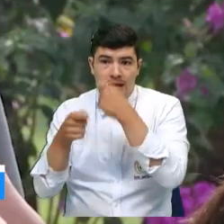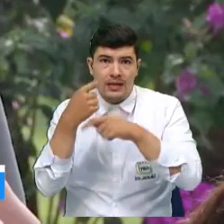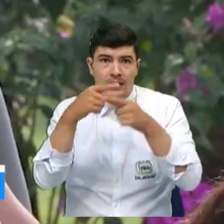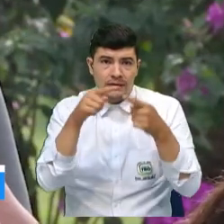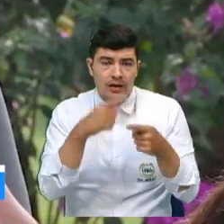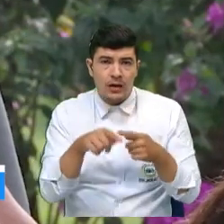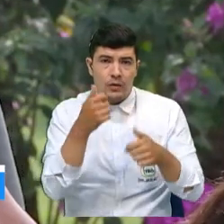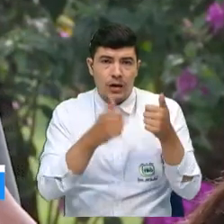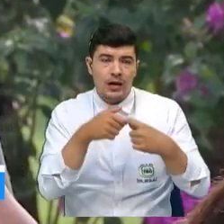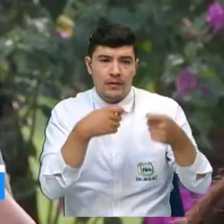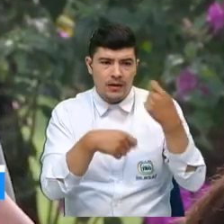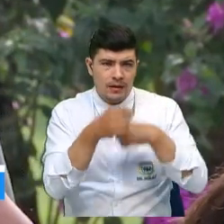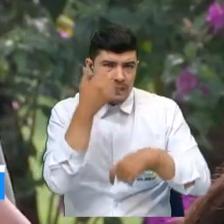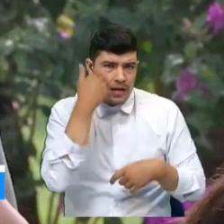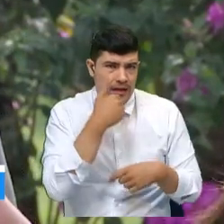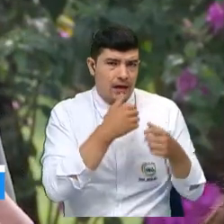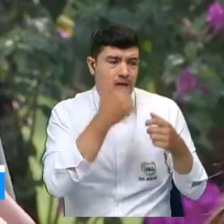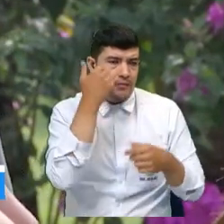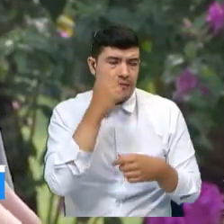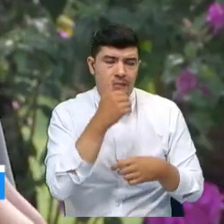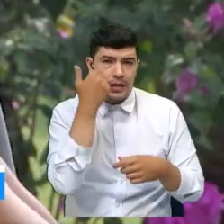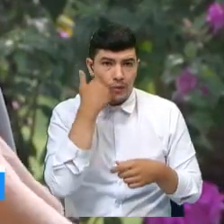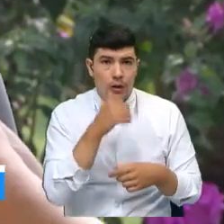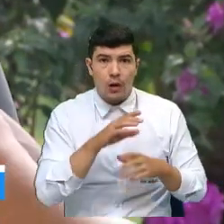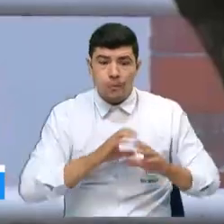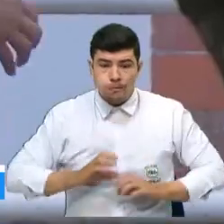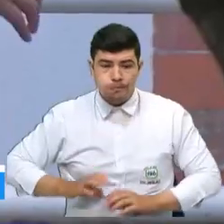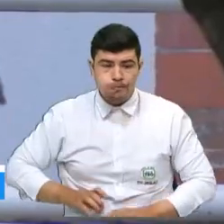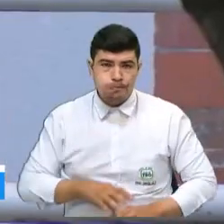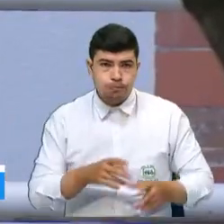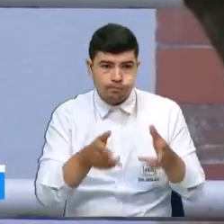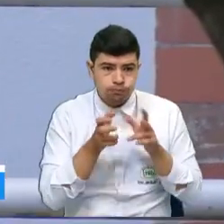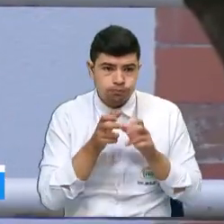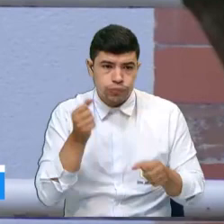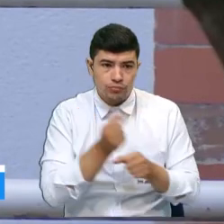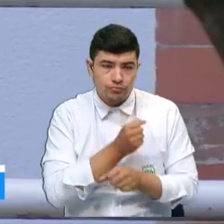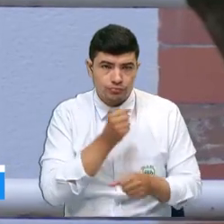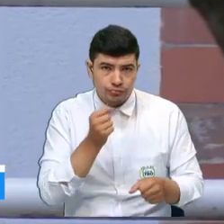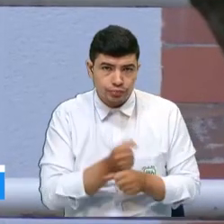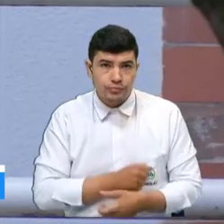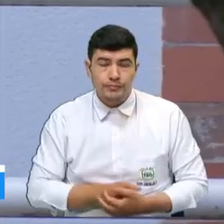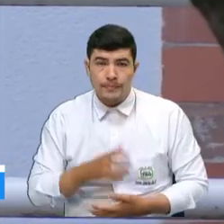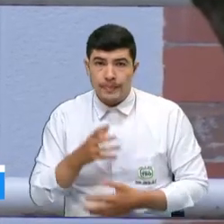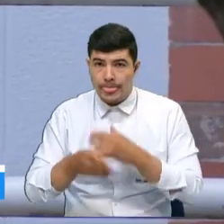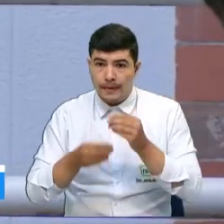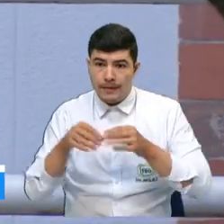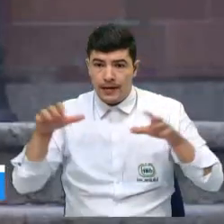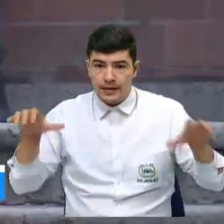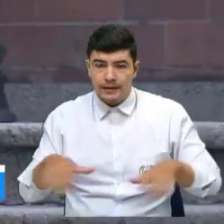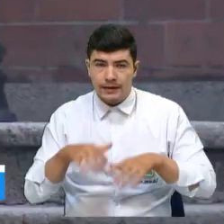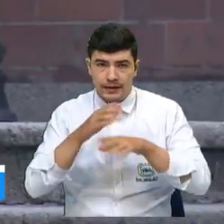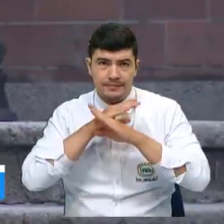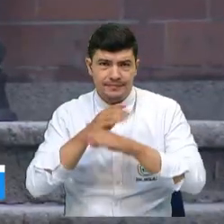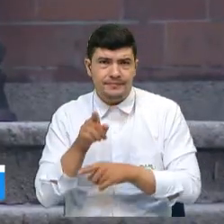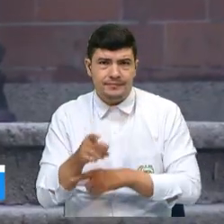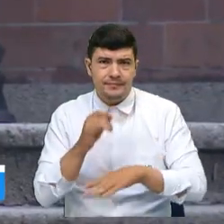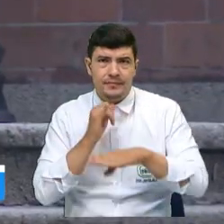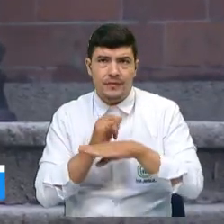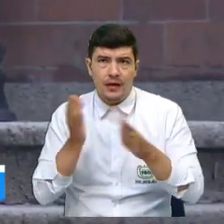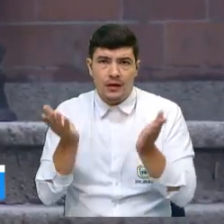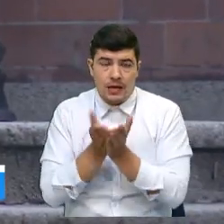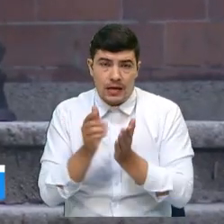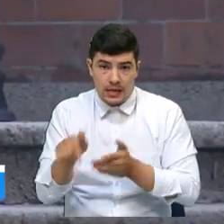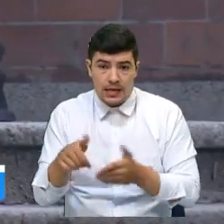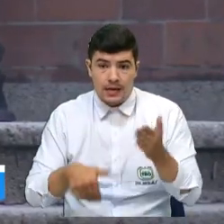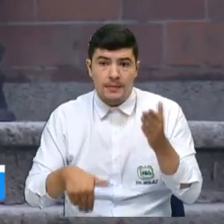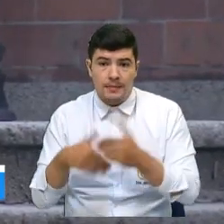tipologías como es el tráfico de menores, el tráfico de órganos, la explotación laboral. Actividades de prevención con instituciones educativas de Bucaramanga